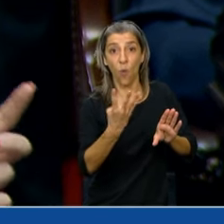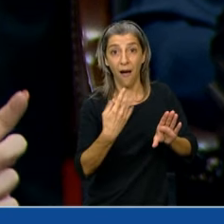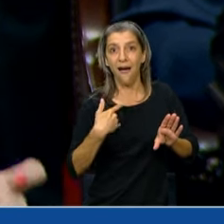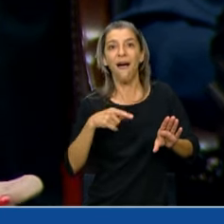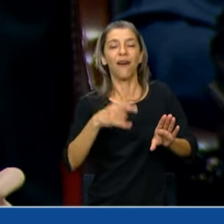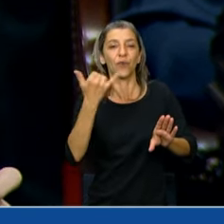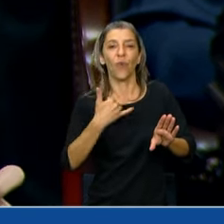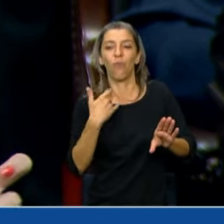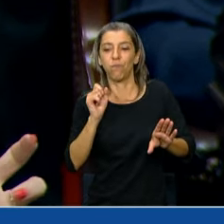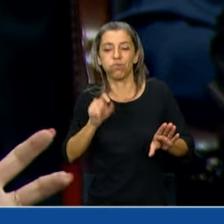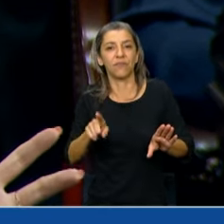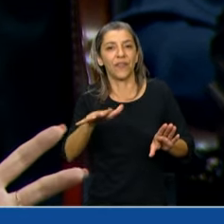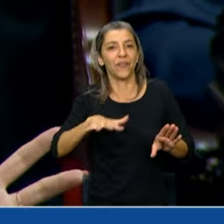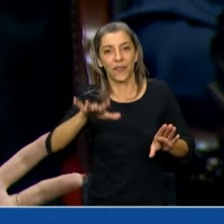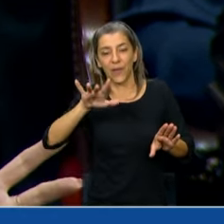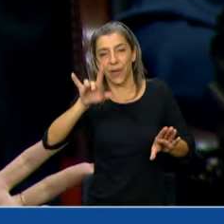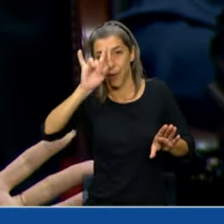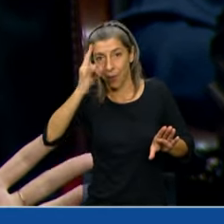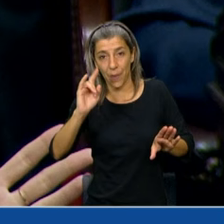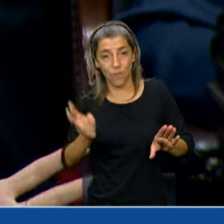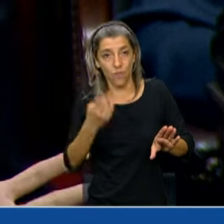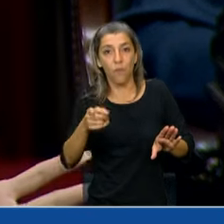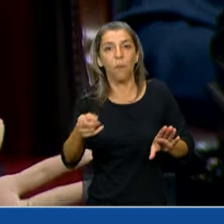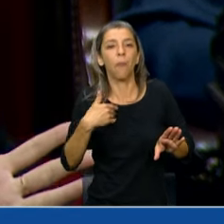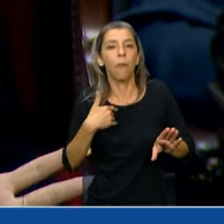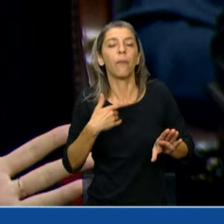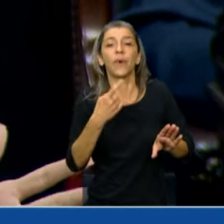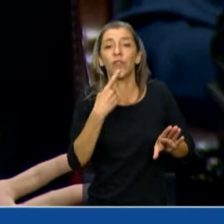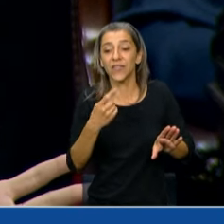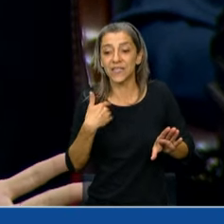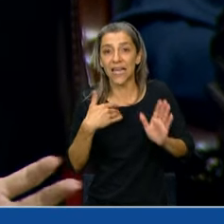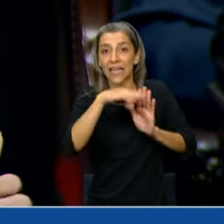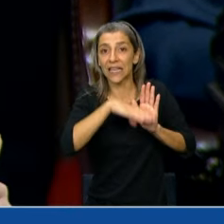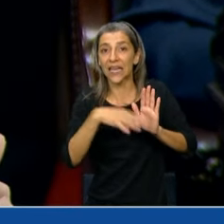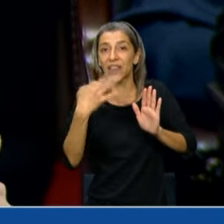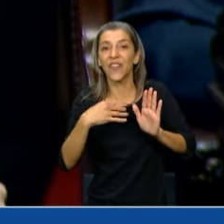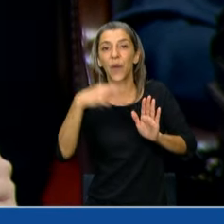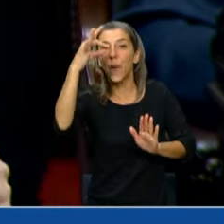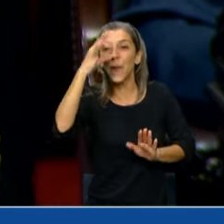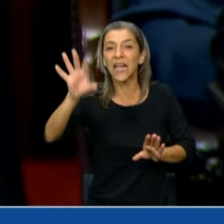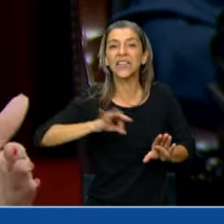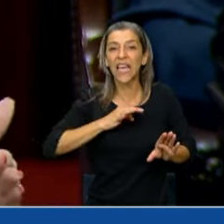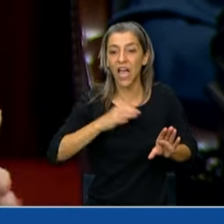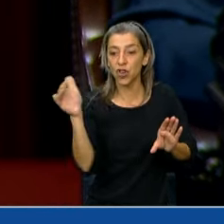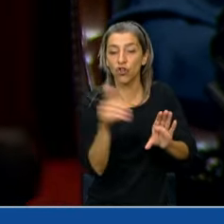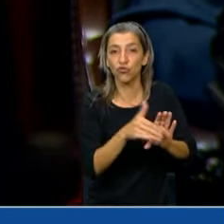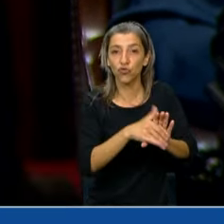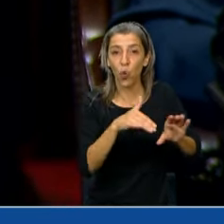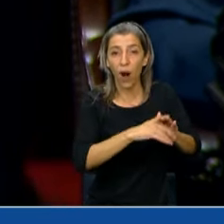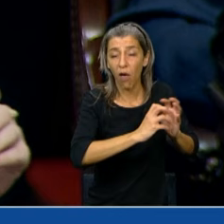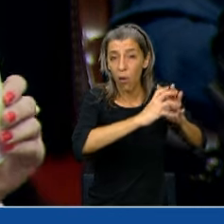este tipo de proyectos escalables de gnl 20 años de reservas certificadas es decir que tendríamos que primero